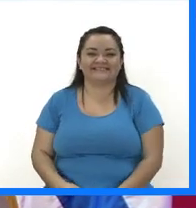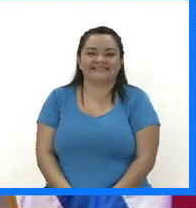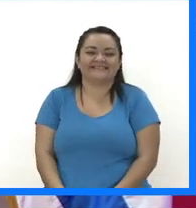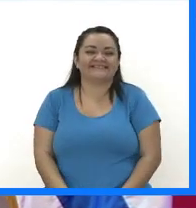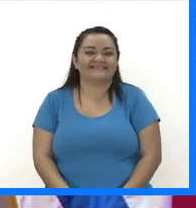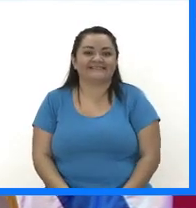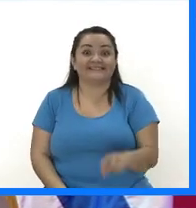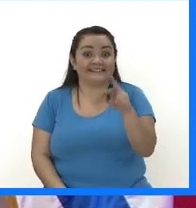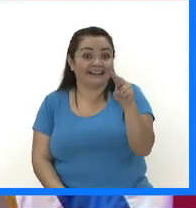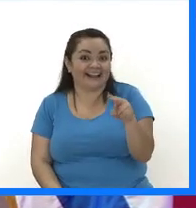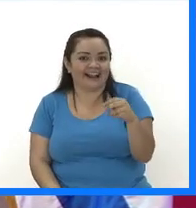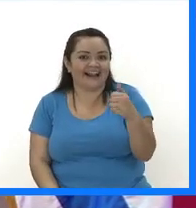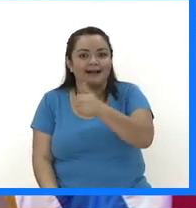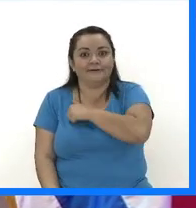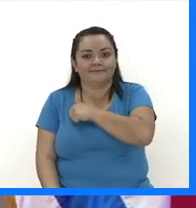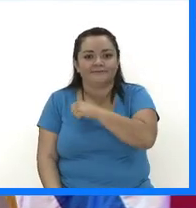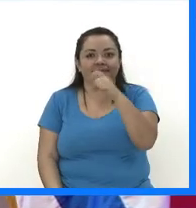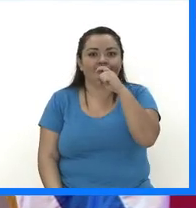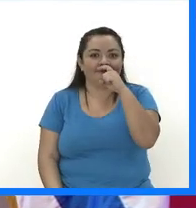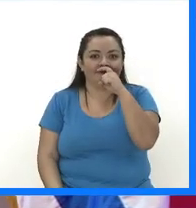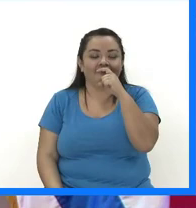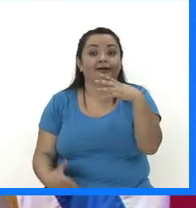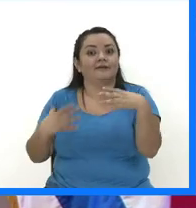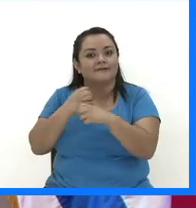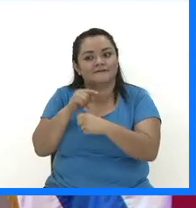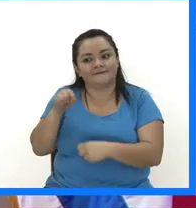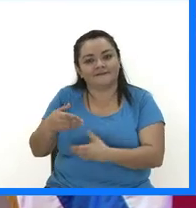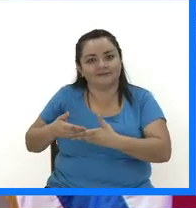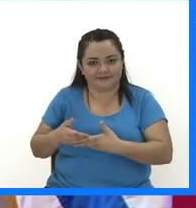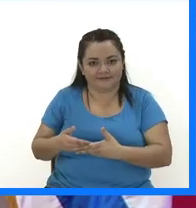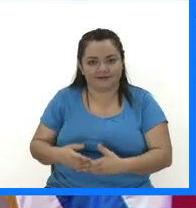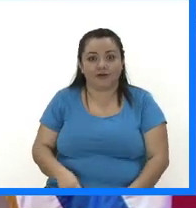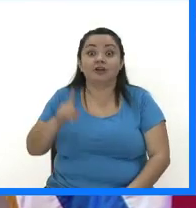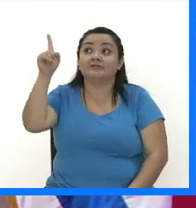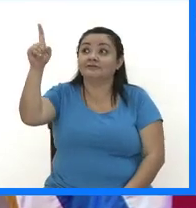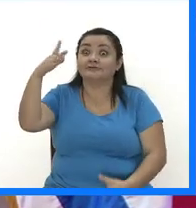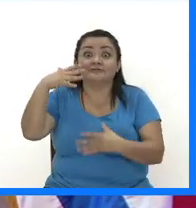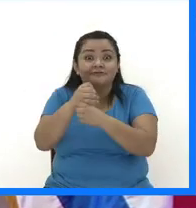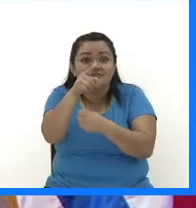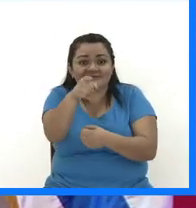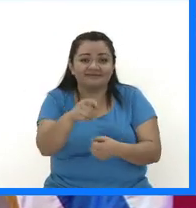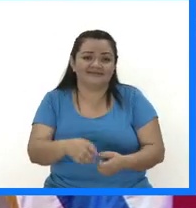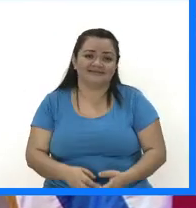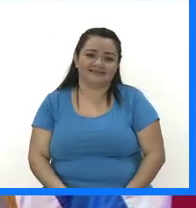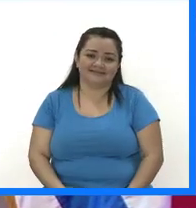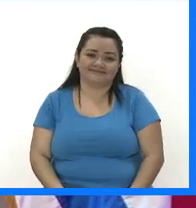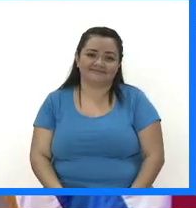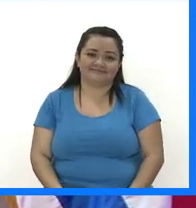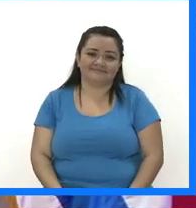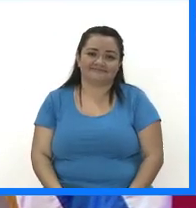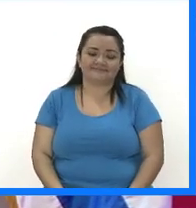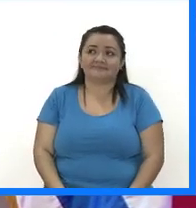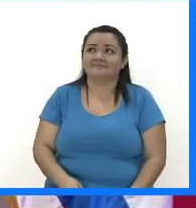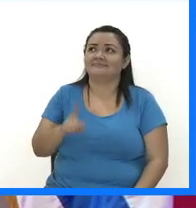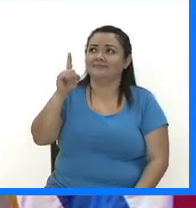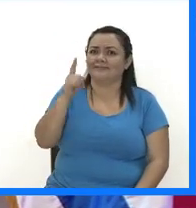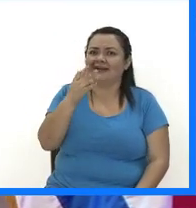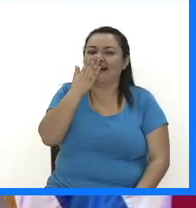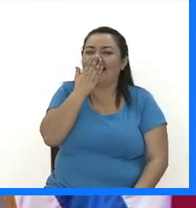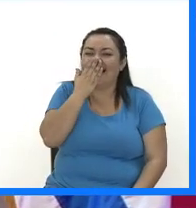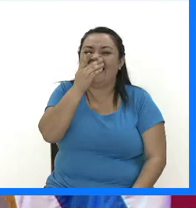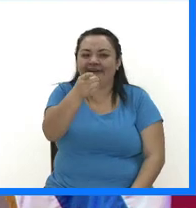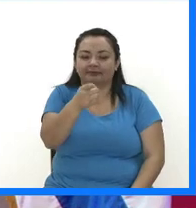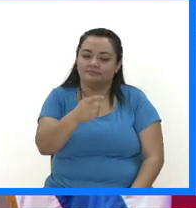amigo es que el deber del papá es creer los hijos y dios cree en ti dios no se ría de tus